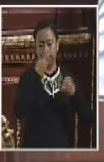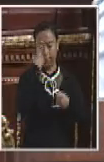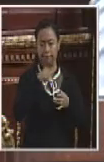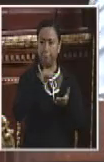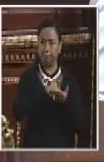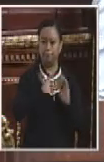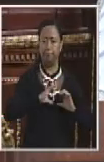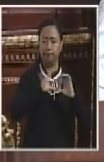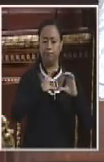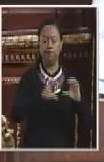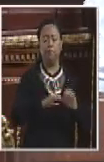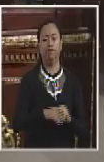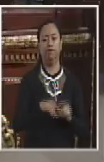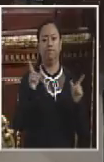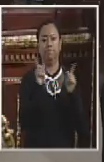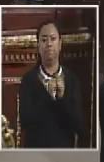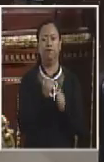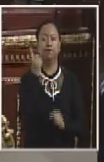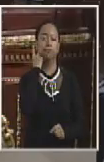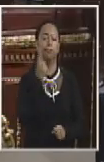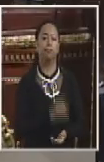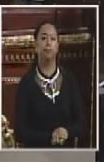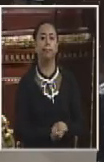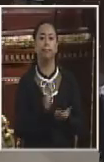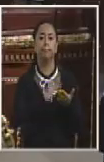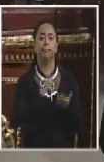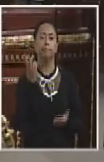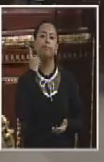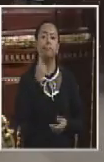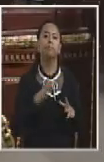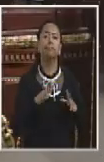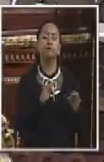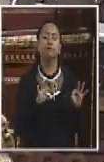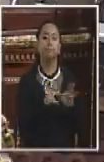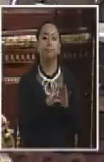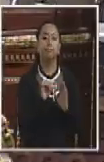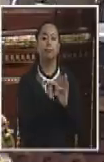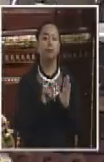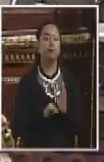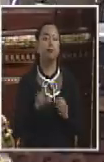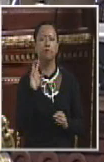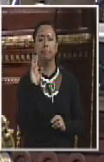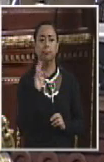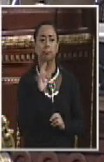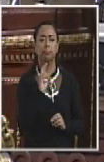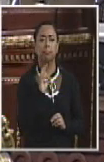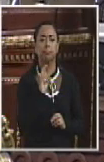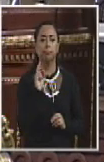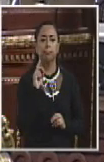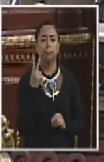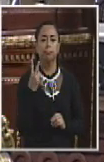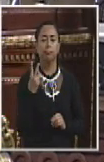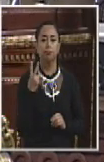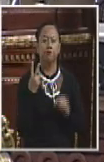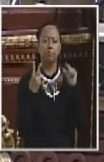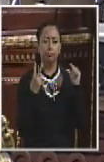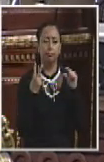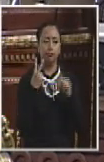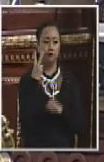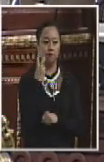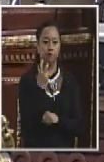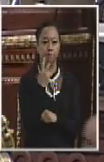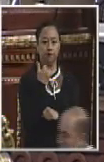cuánto? Gracias, diputado. Con fundamento en lo dispuesto por los artículos 32, fracciones